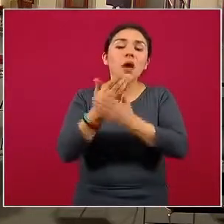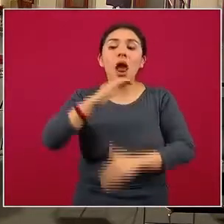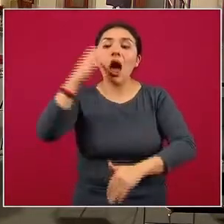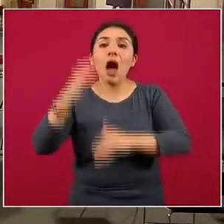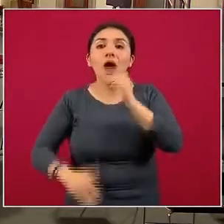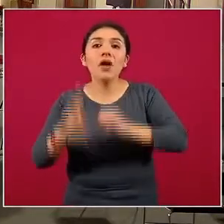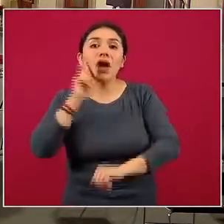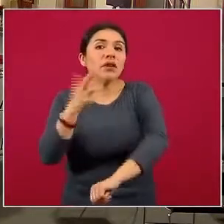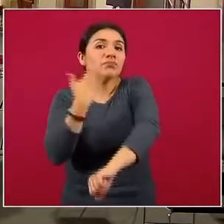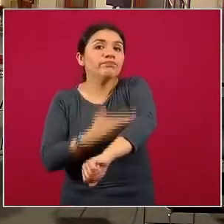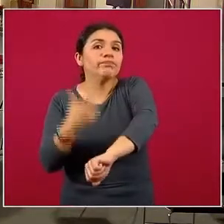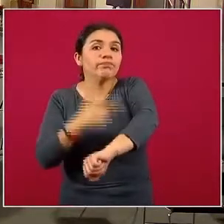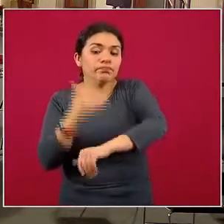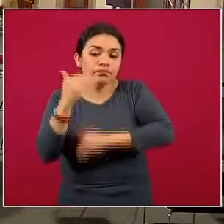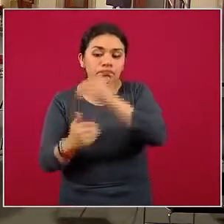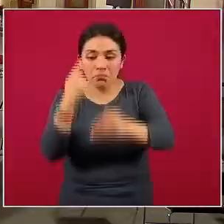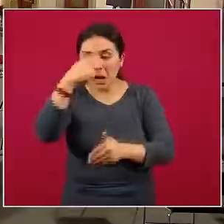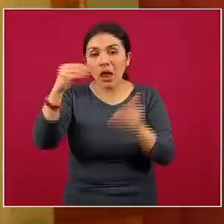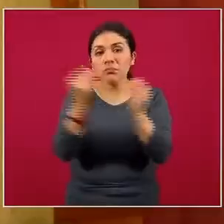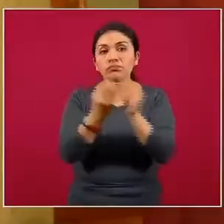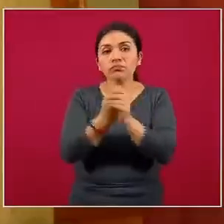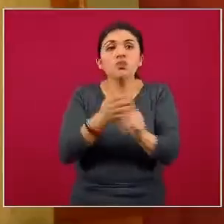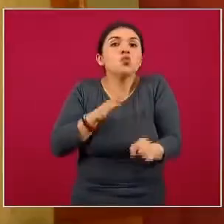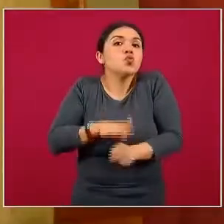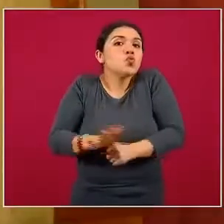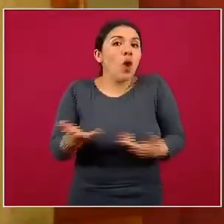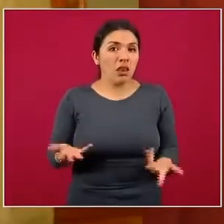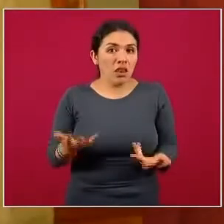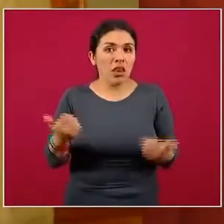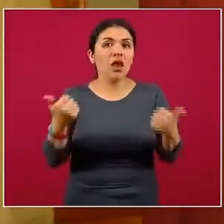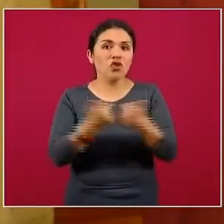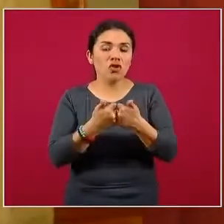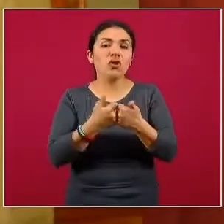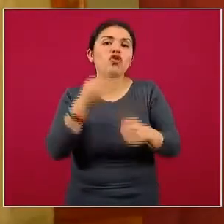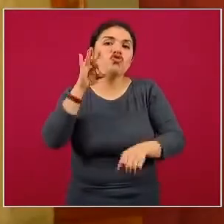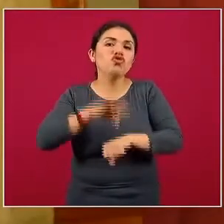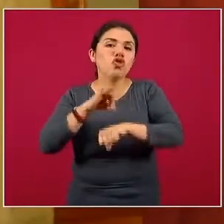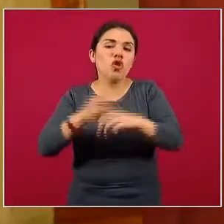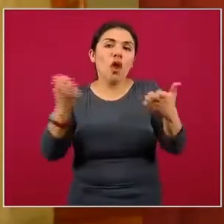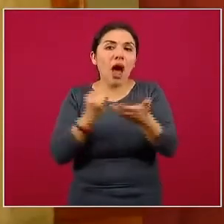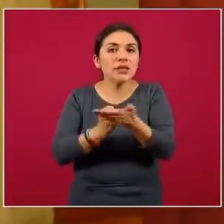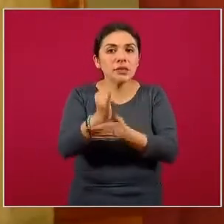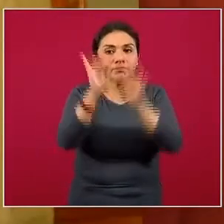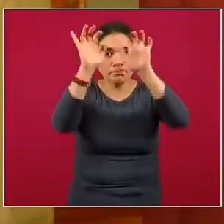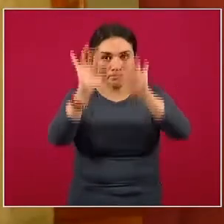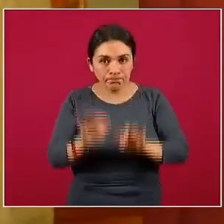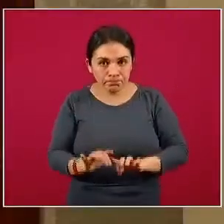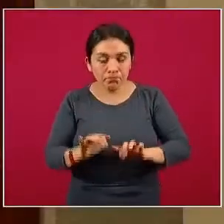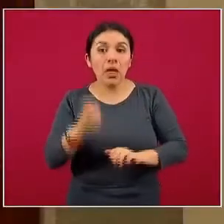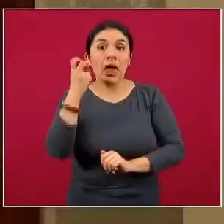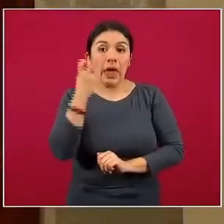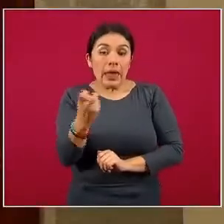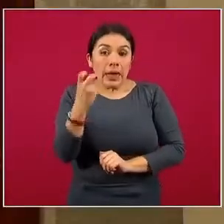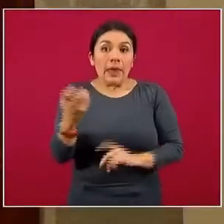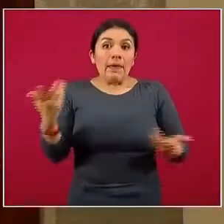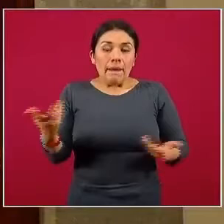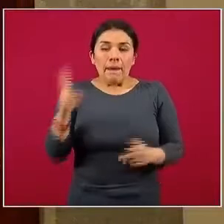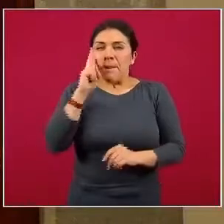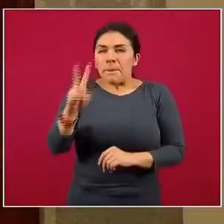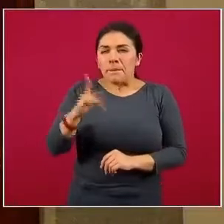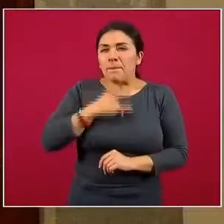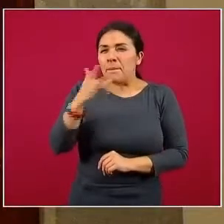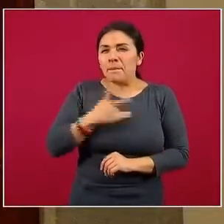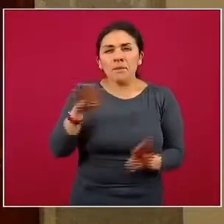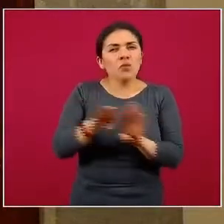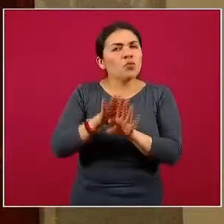terminar el proceso de clasificación que se hace a través de la dictaminación clínica epidemiológica. Entonces, contemplamos